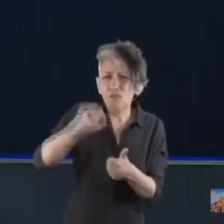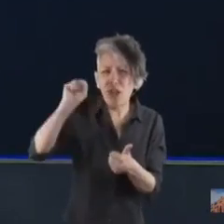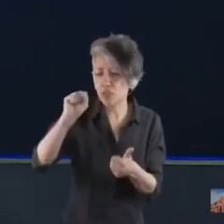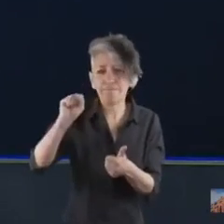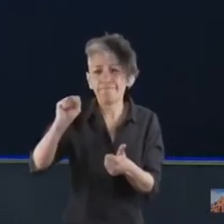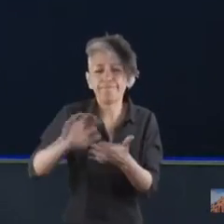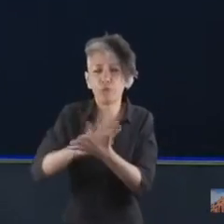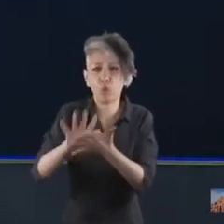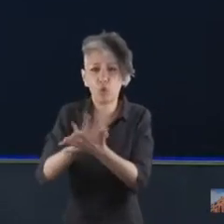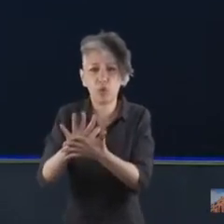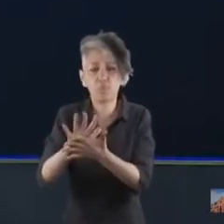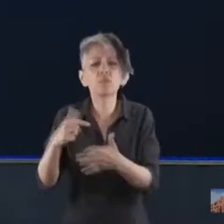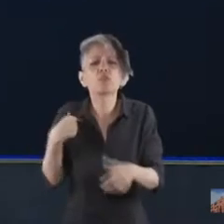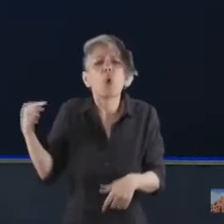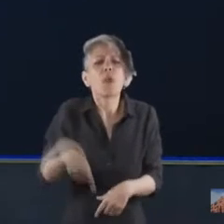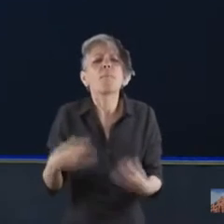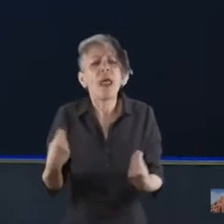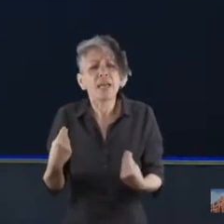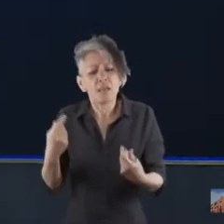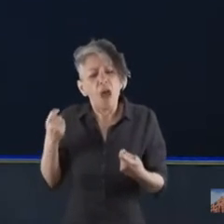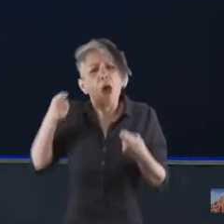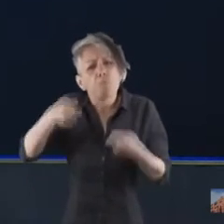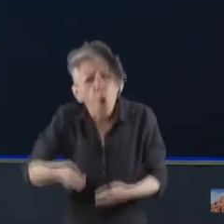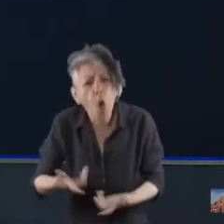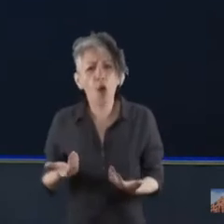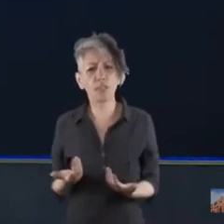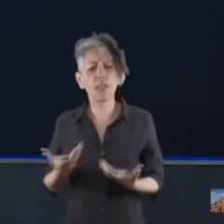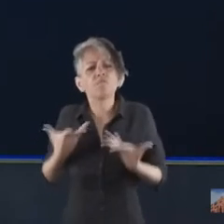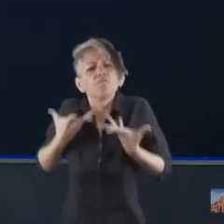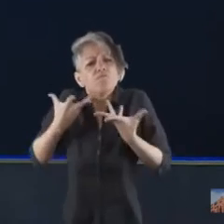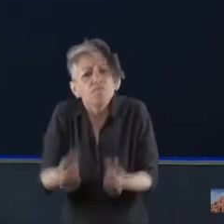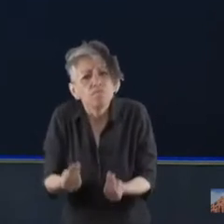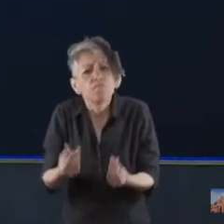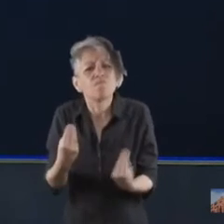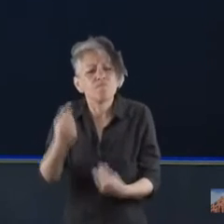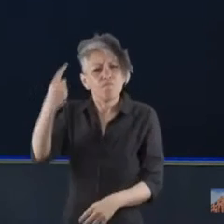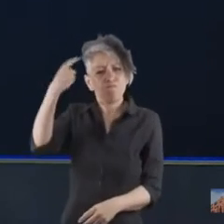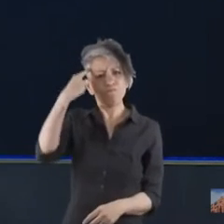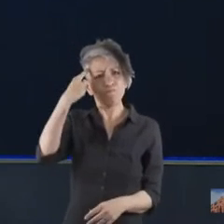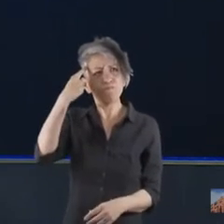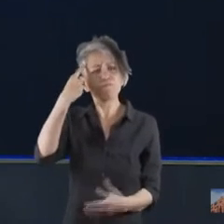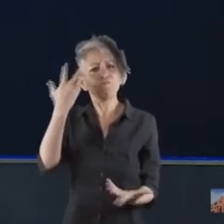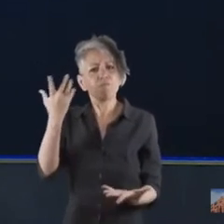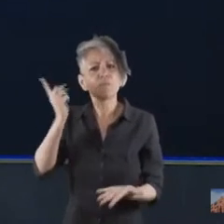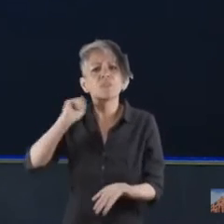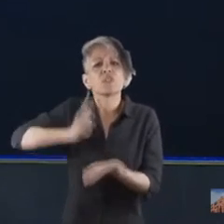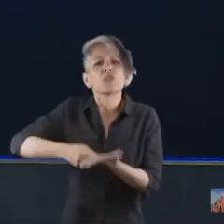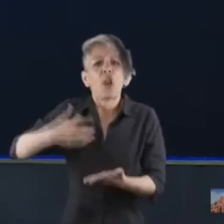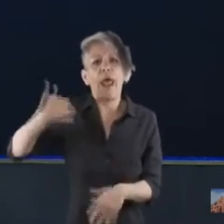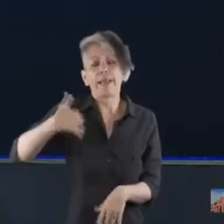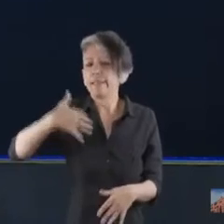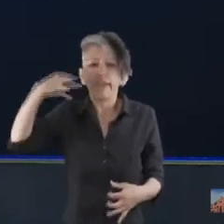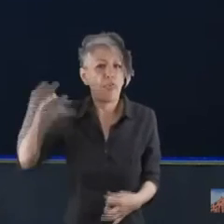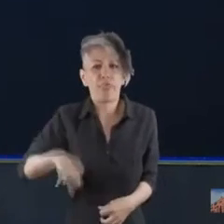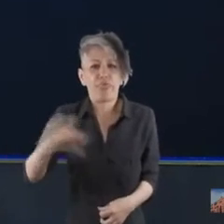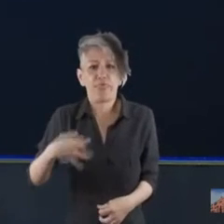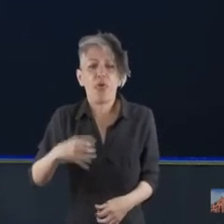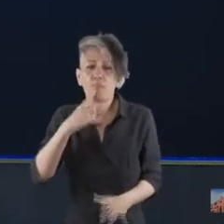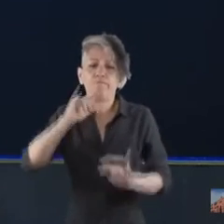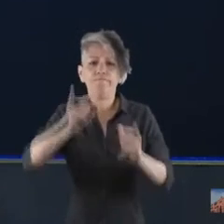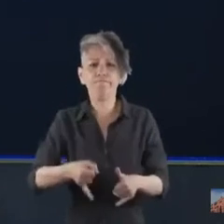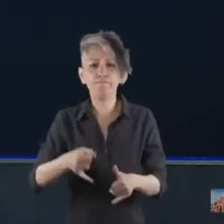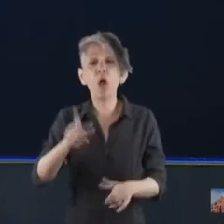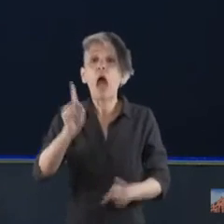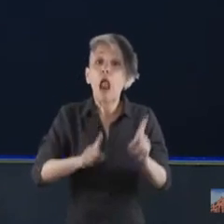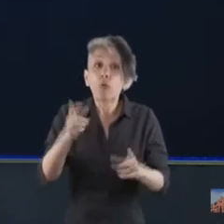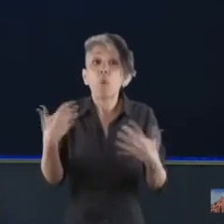de aportar de sumar de contribuir con sentido común a las decisiones que debe tomar la argentina algunas de las cuales nos pueden